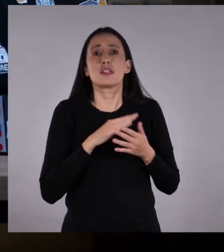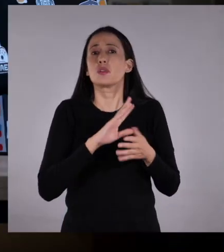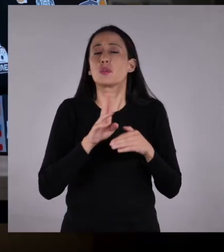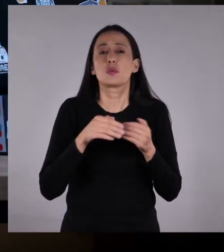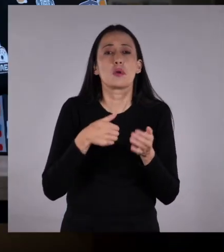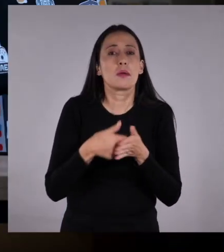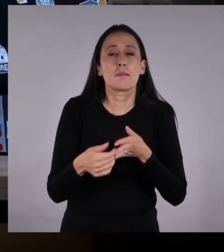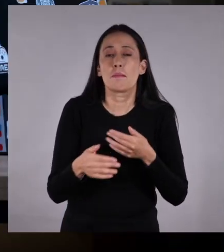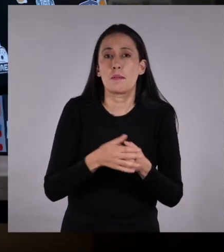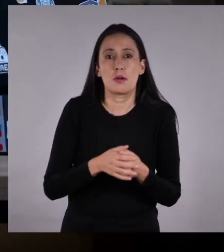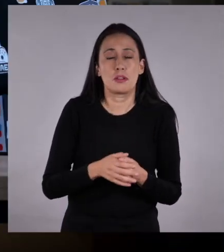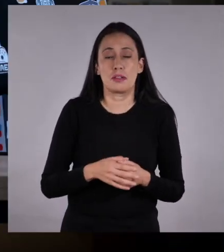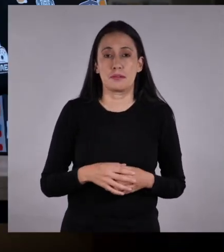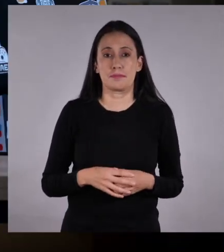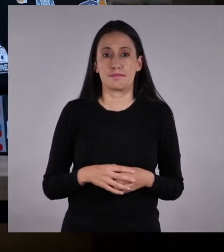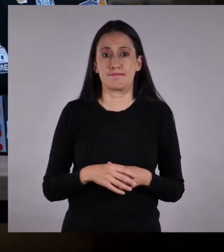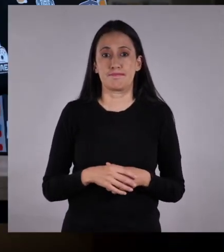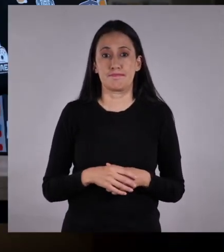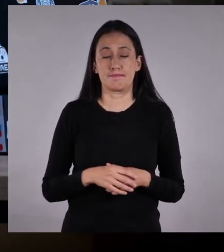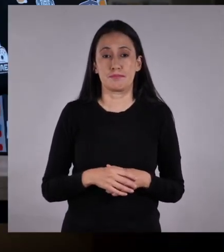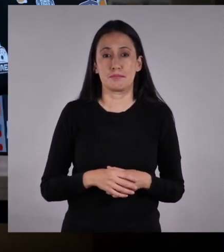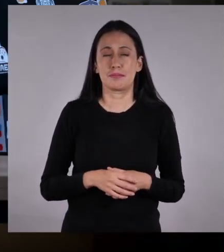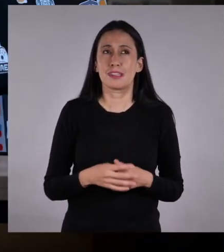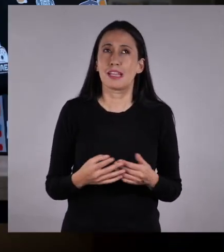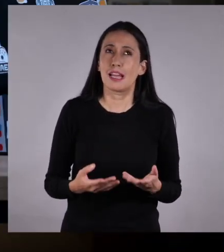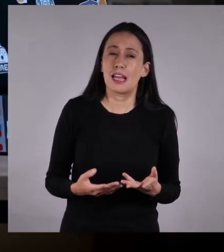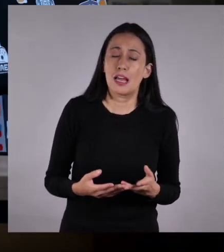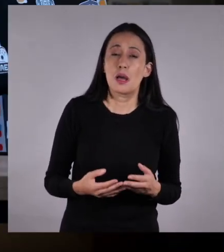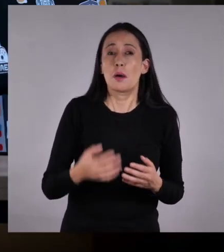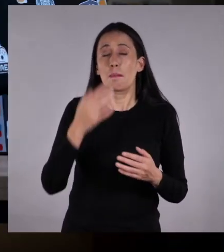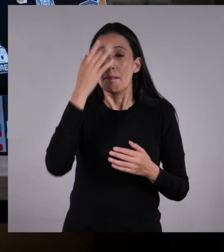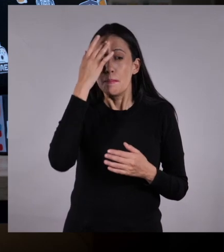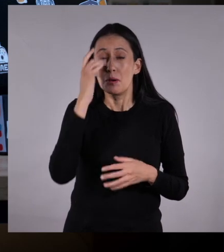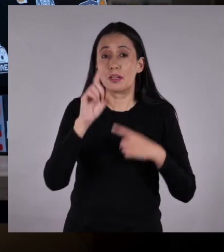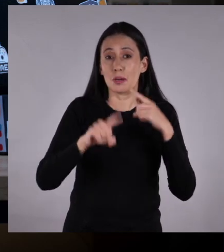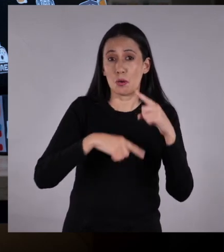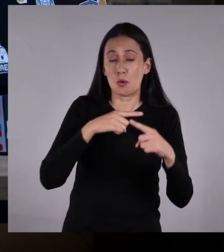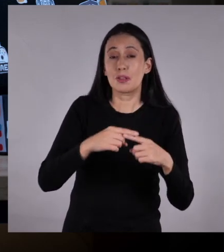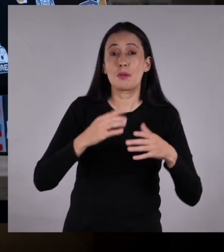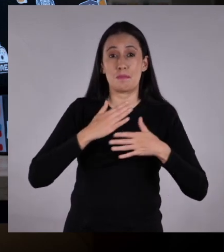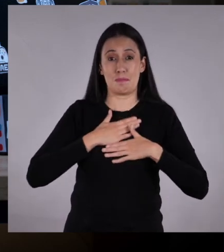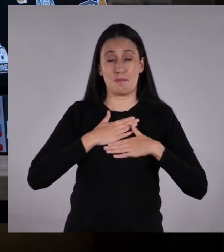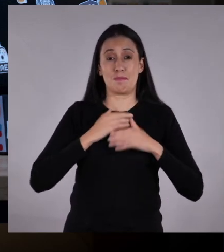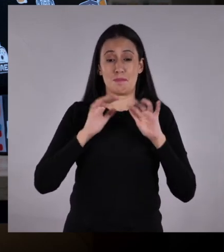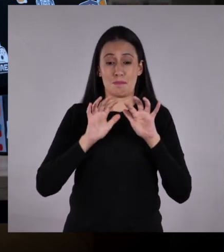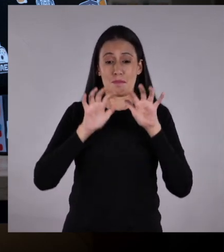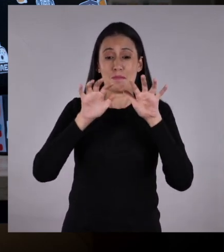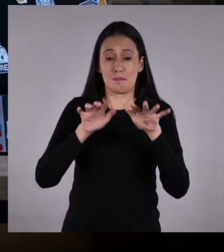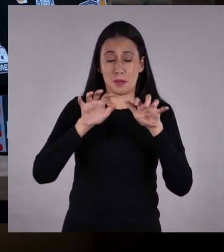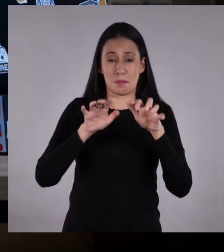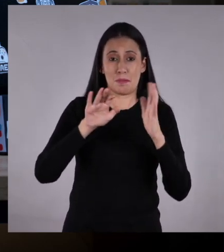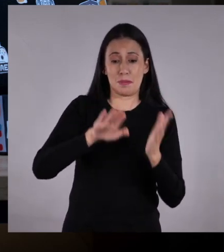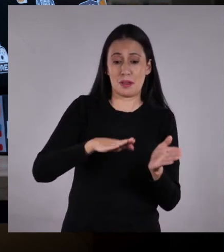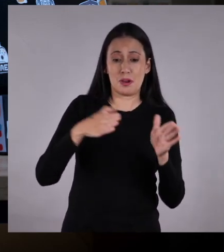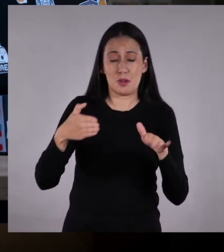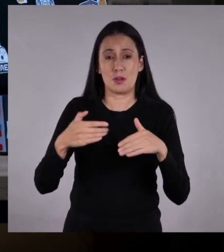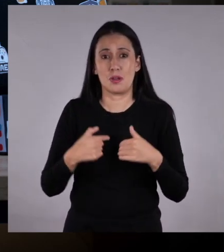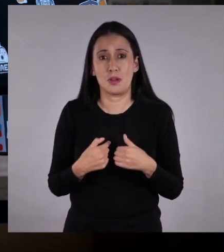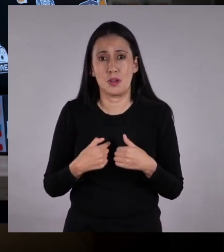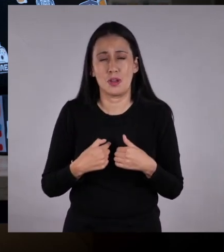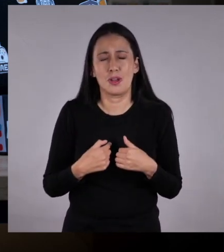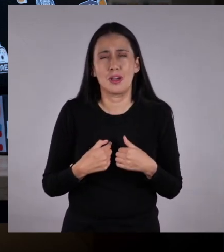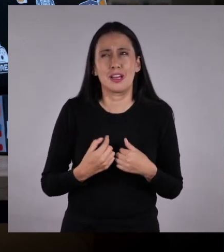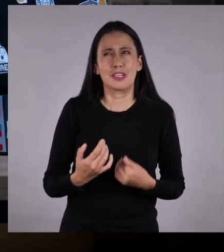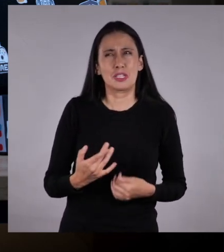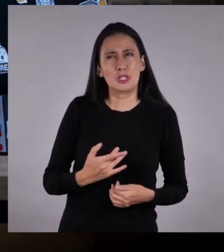Es que digo esto porque cuando se murió mi perrito, yo sentía que no debía estar tan triste. Sentía que solo yo